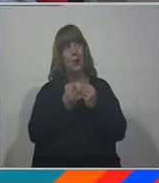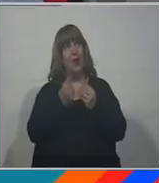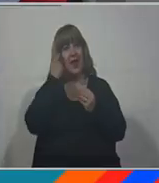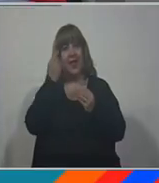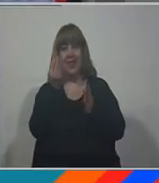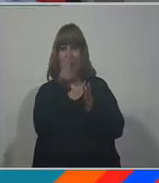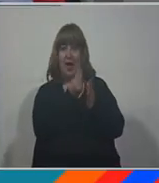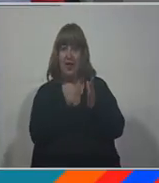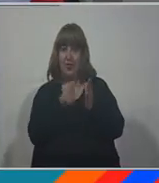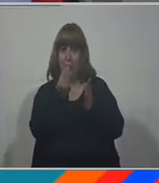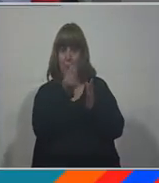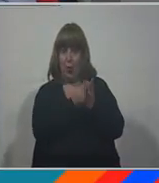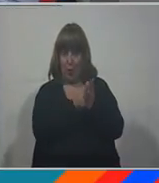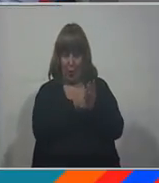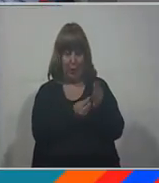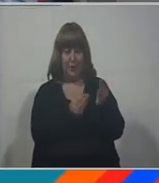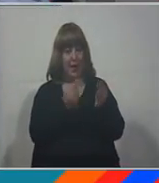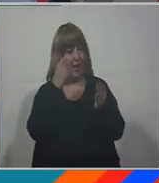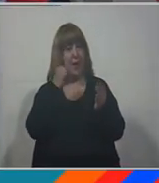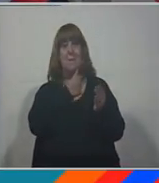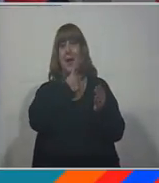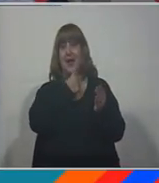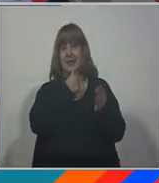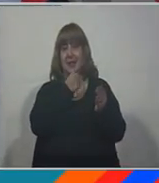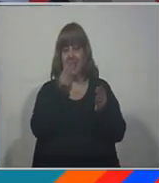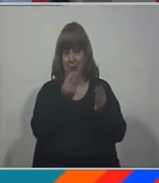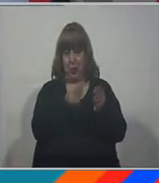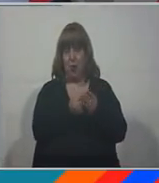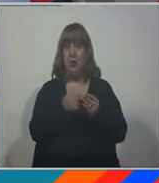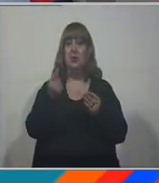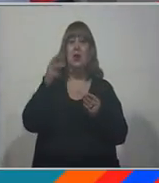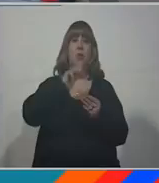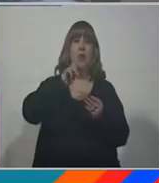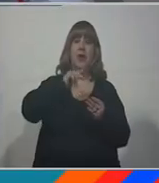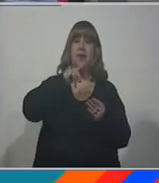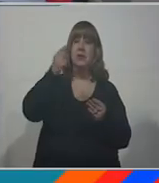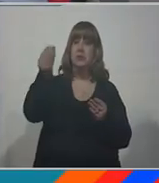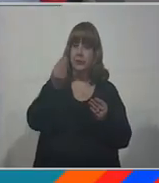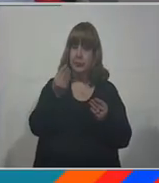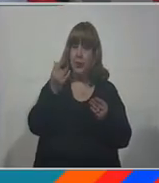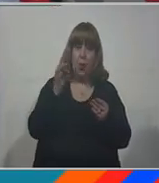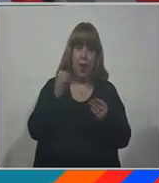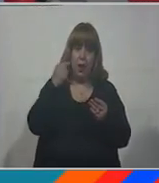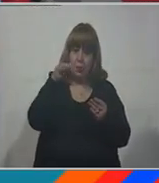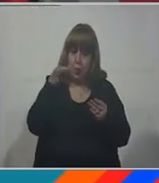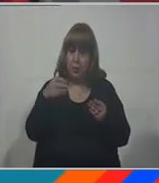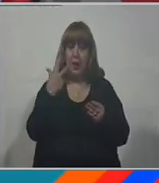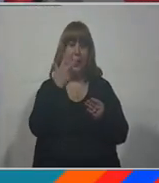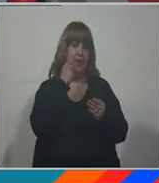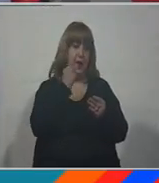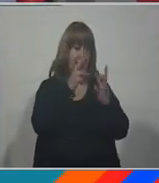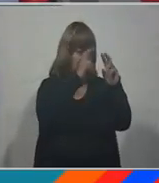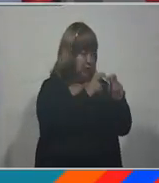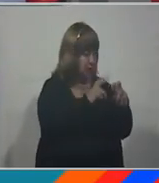bajó la propuesta entre mate y mate y tomar en la exacta no bajo la propuesta que había y nos pusimos a trabajar esos tres días investigación